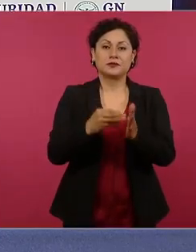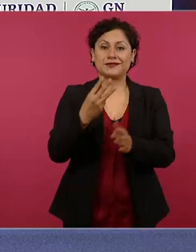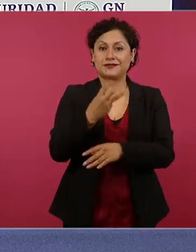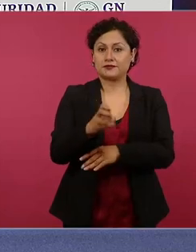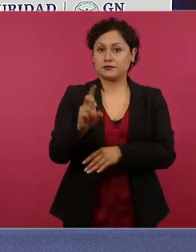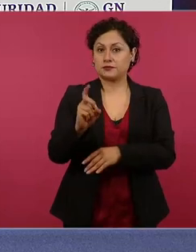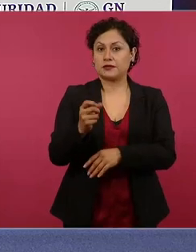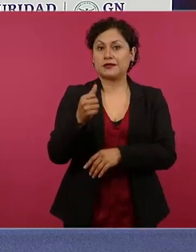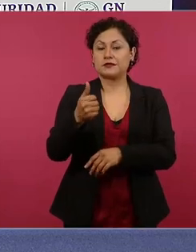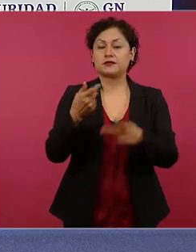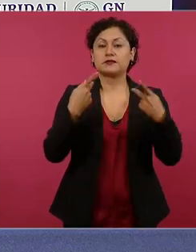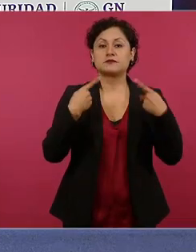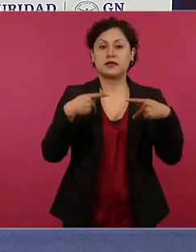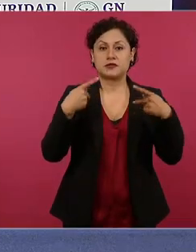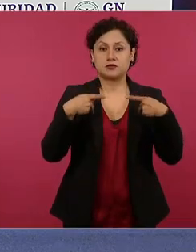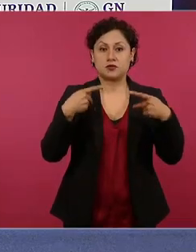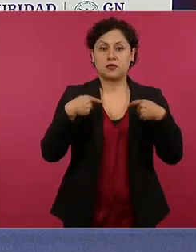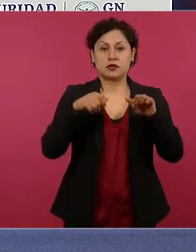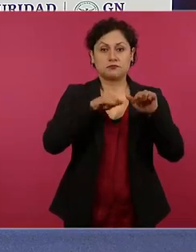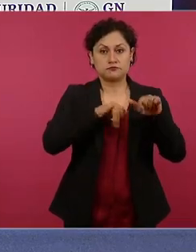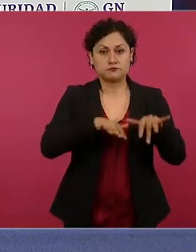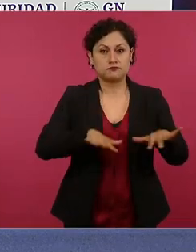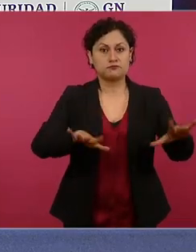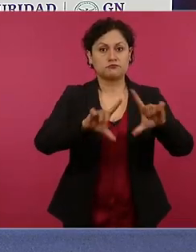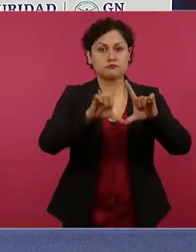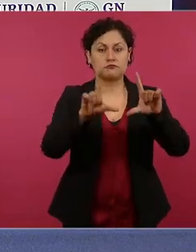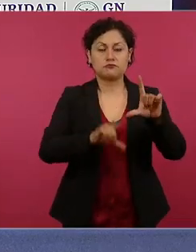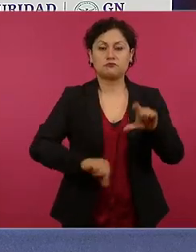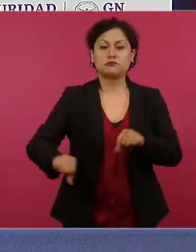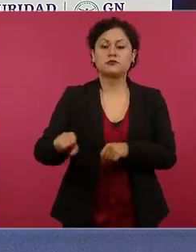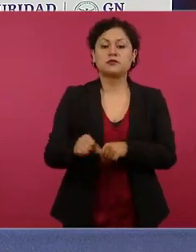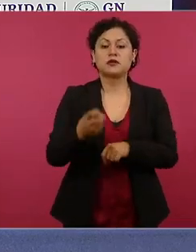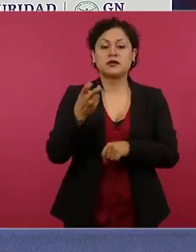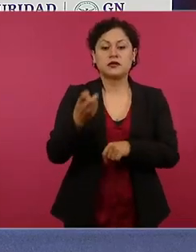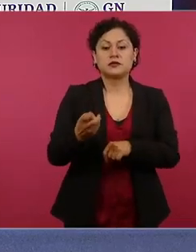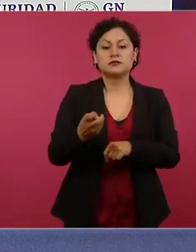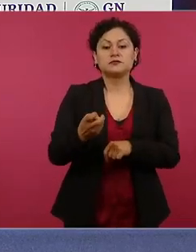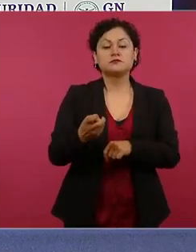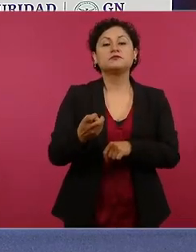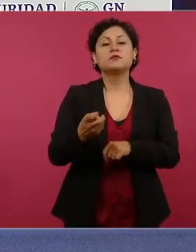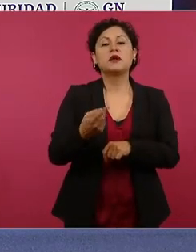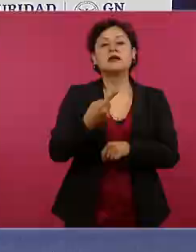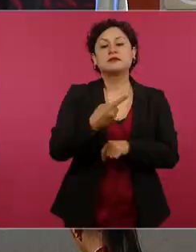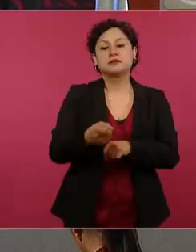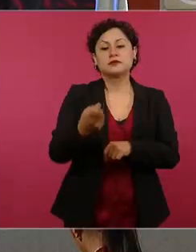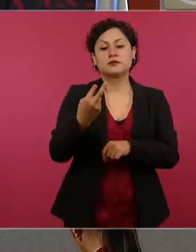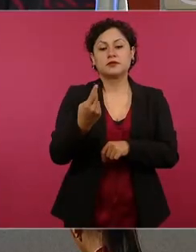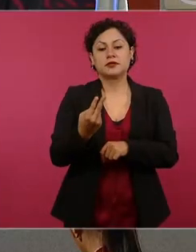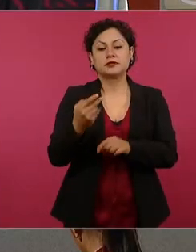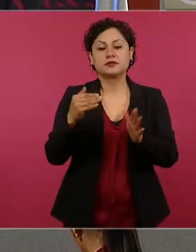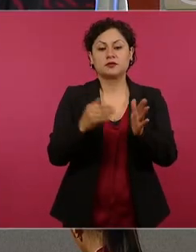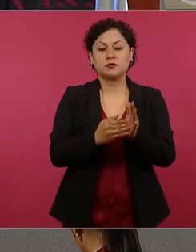232,336 elementos. De ellos, 106,706 son de la Guardia Nacional y